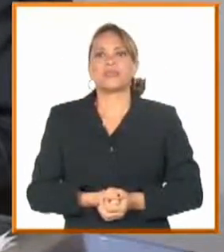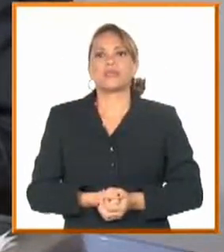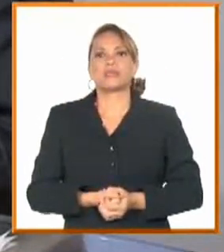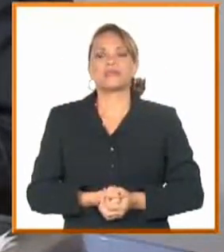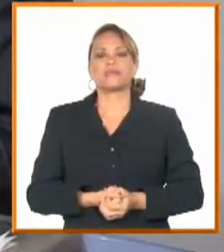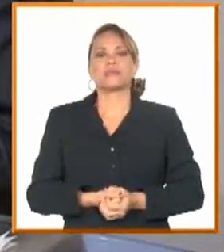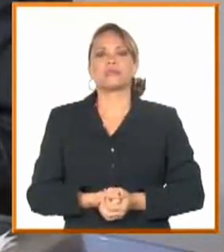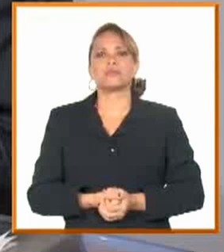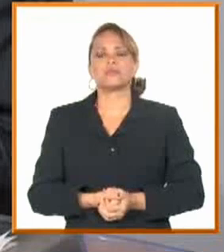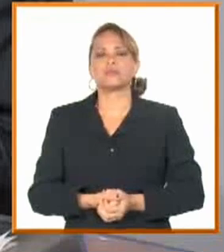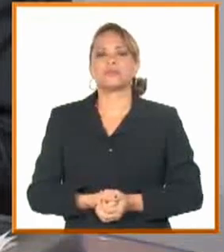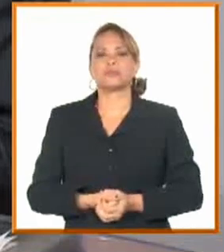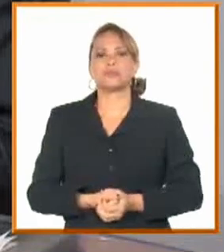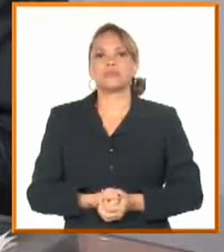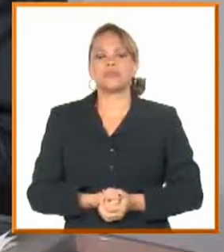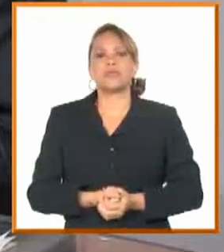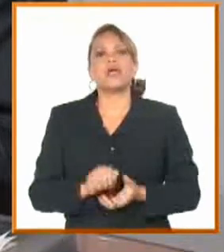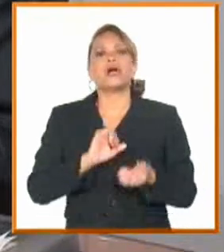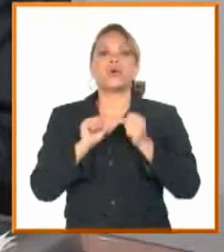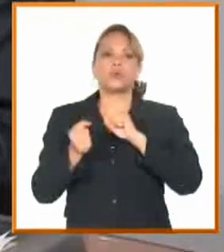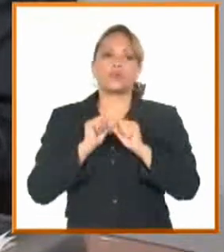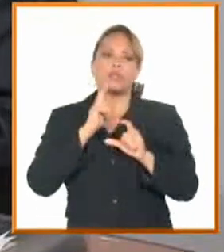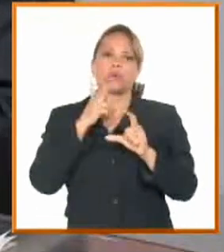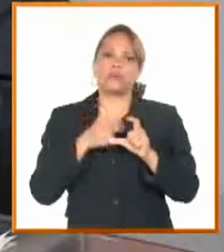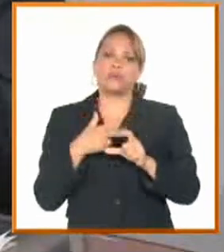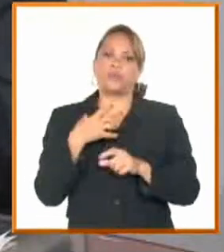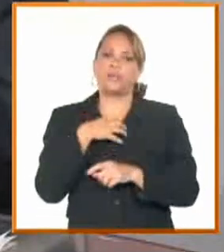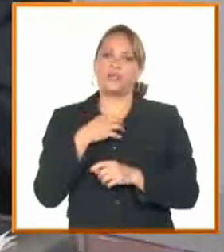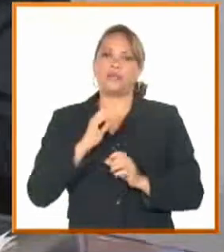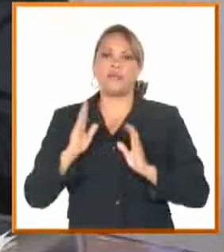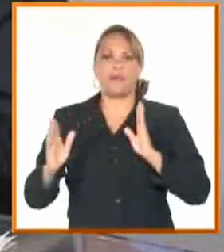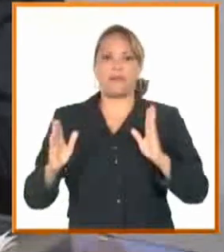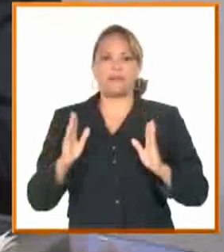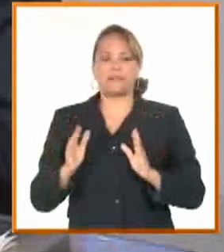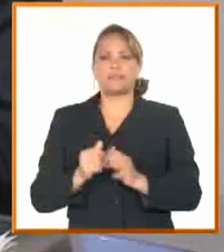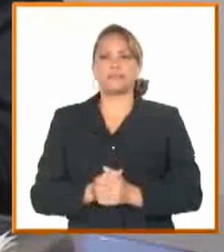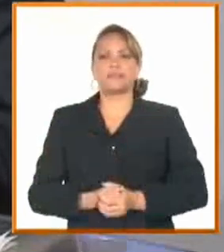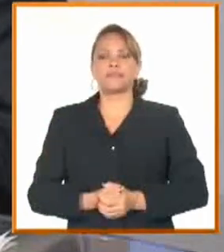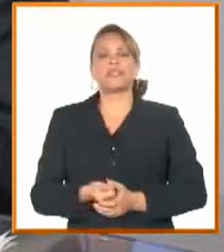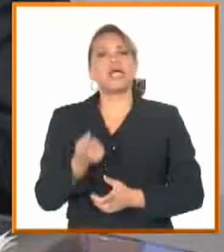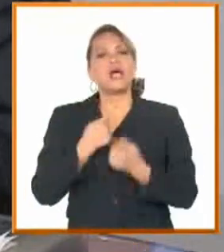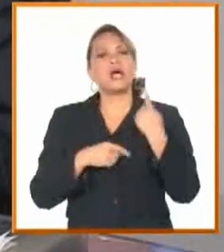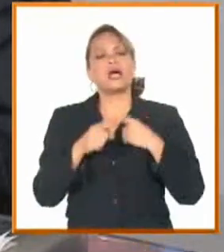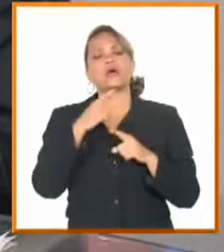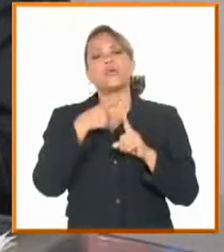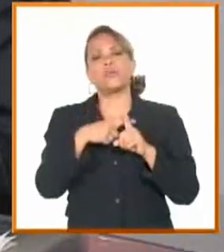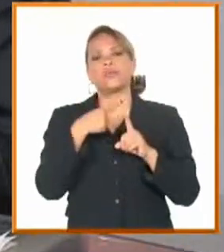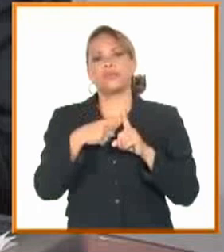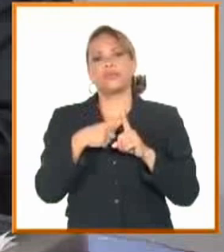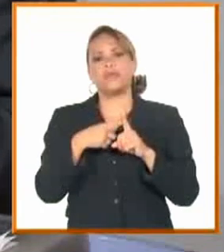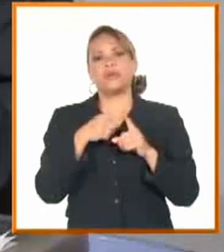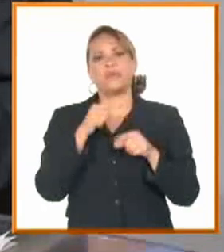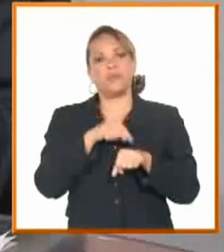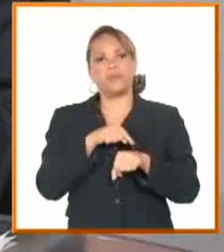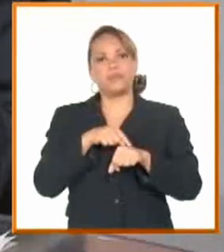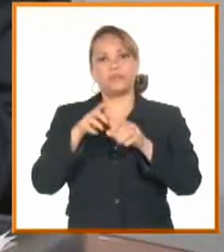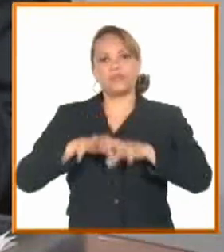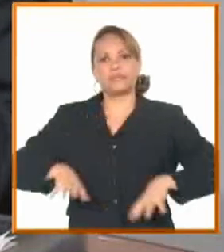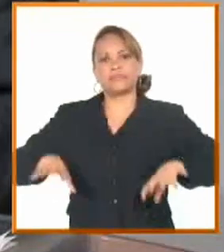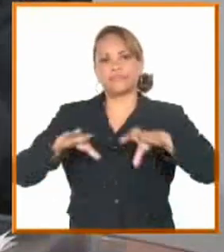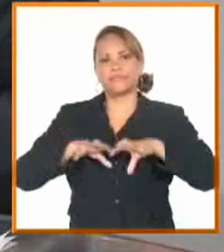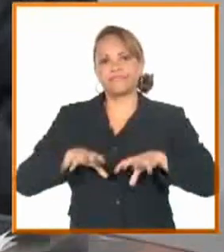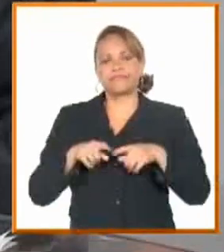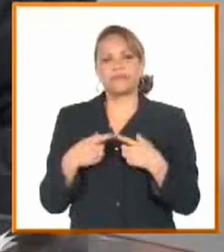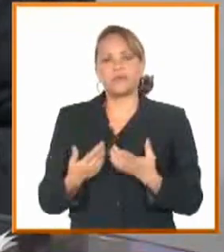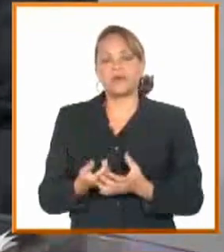lógico posible del combustible del que disponemos. Una cuestión positiva en medio de este escenario